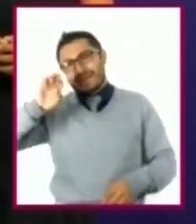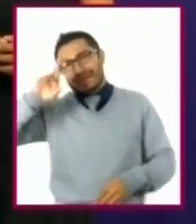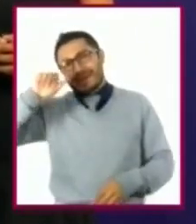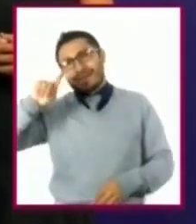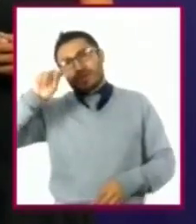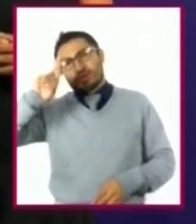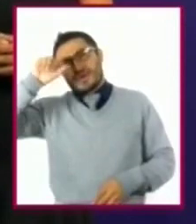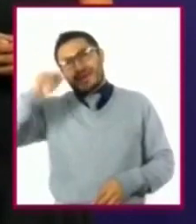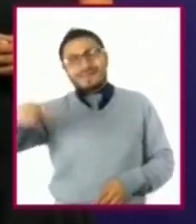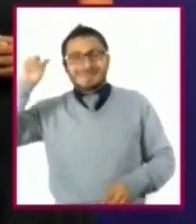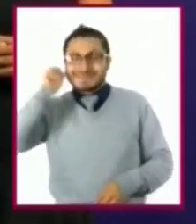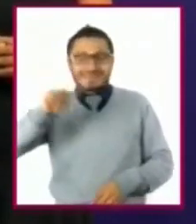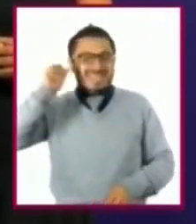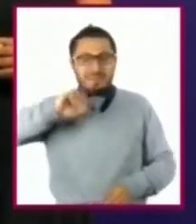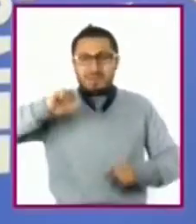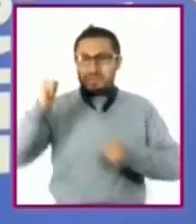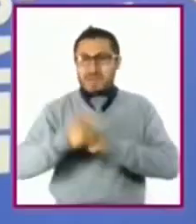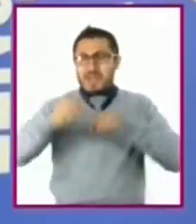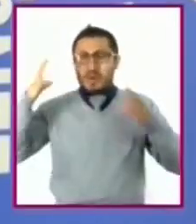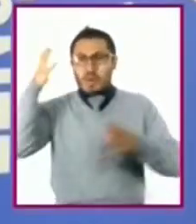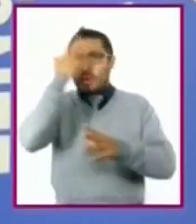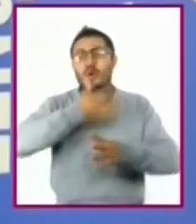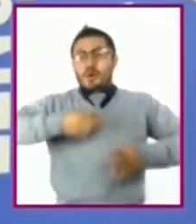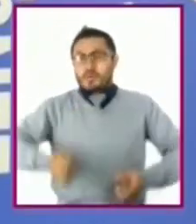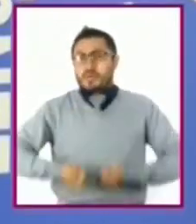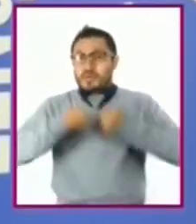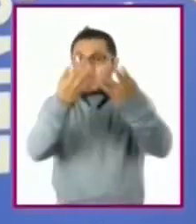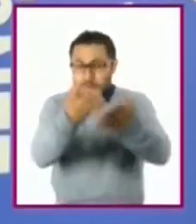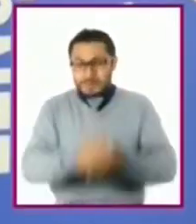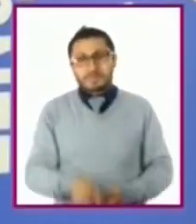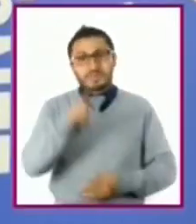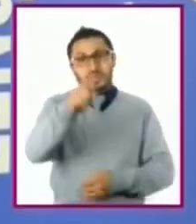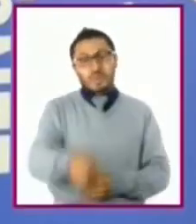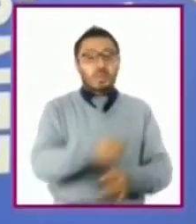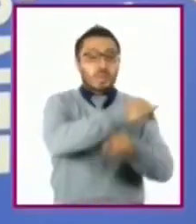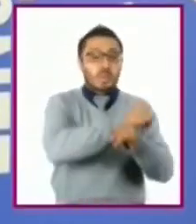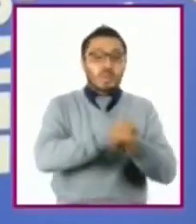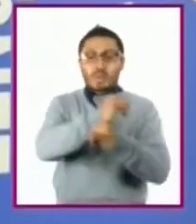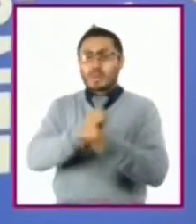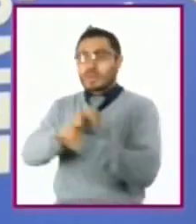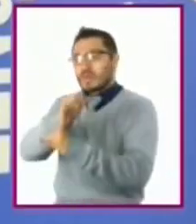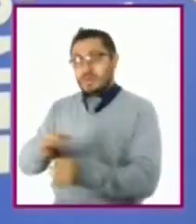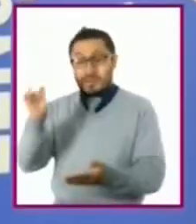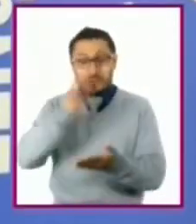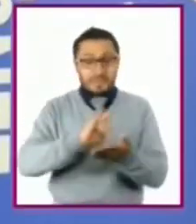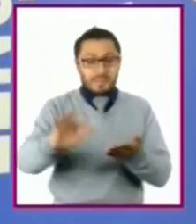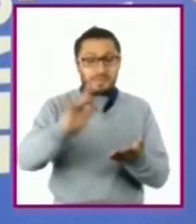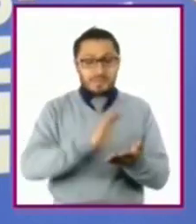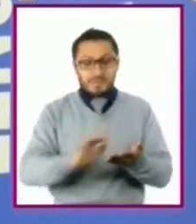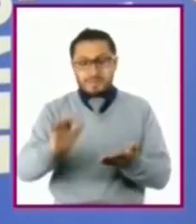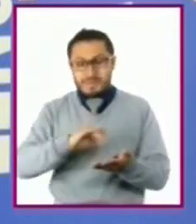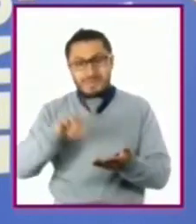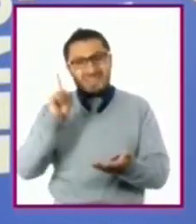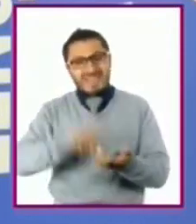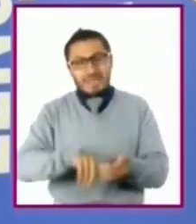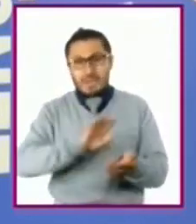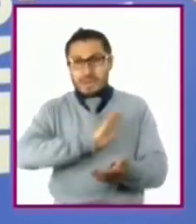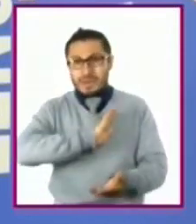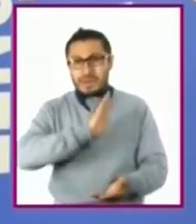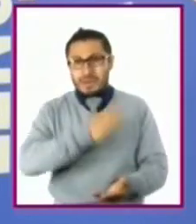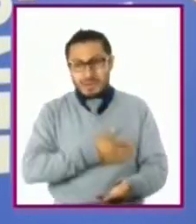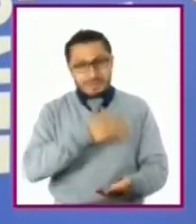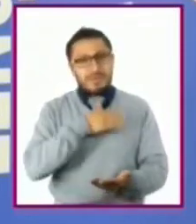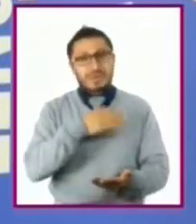aseguro, siempre tendrá algo para ustedes. Exploren las lecturas que vienen en su libro de texto y seleccionen las que más les llamen la